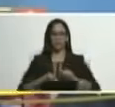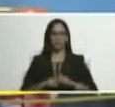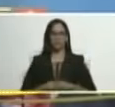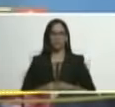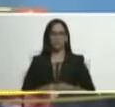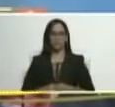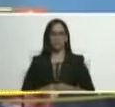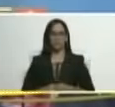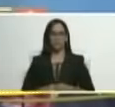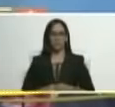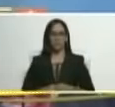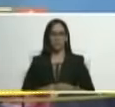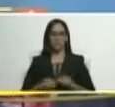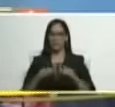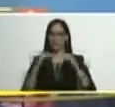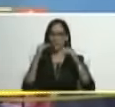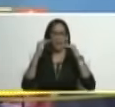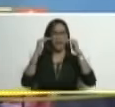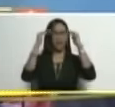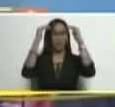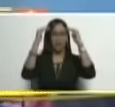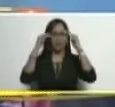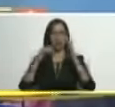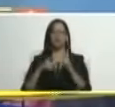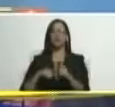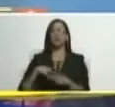de gran calado. Después,